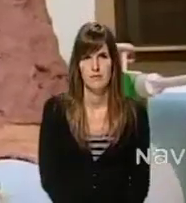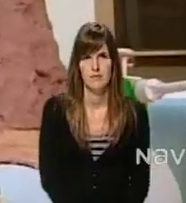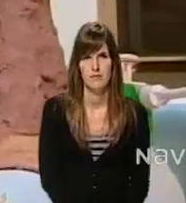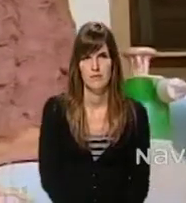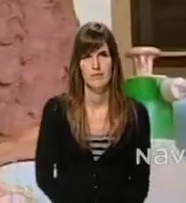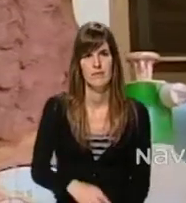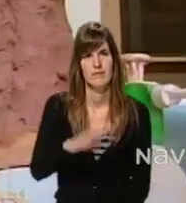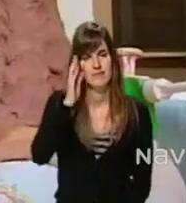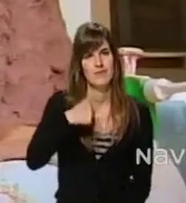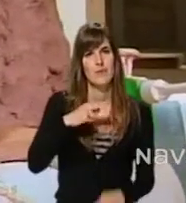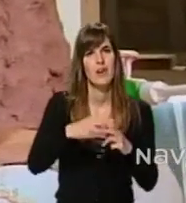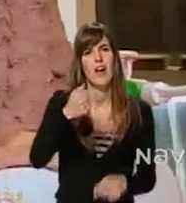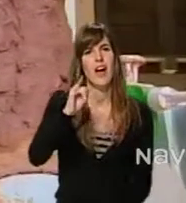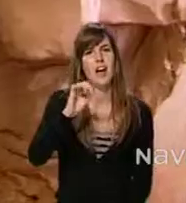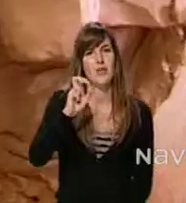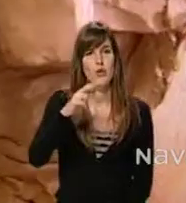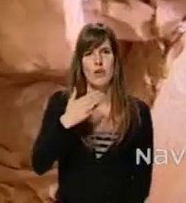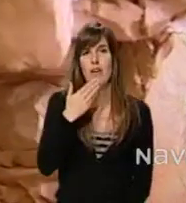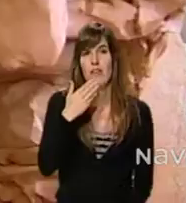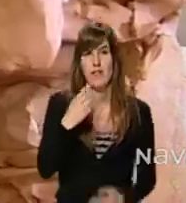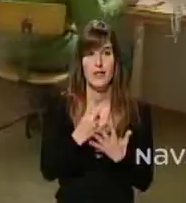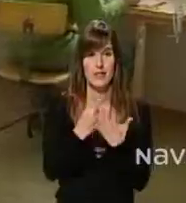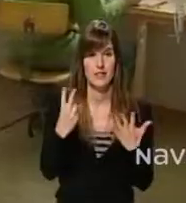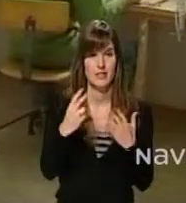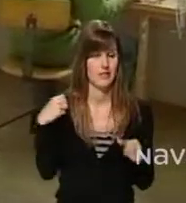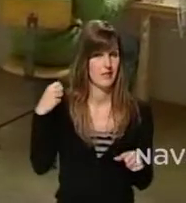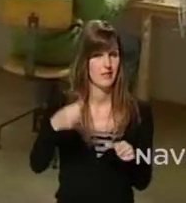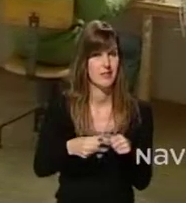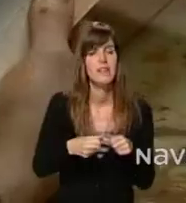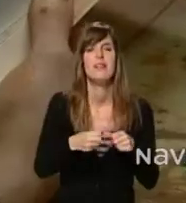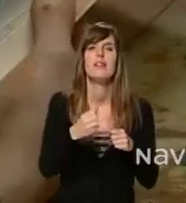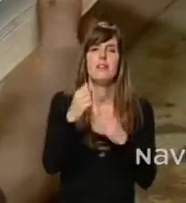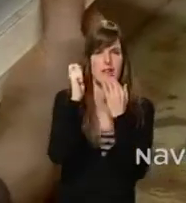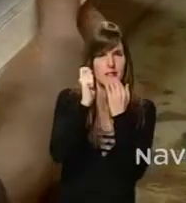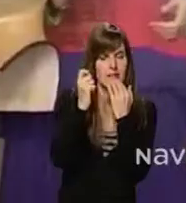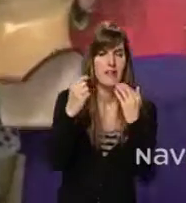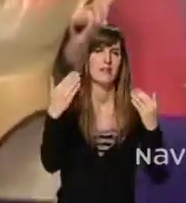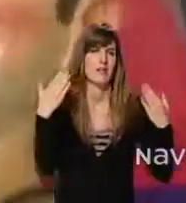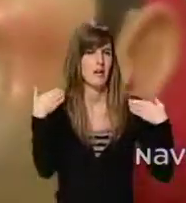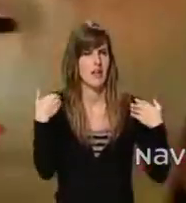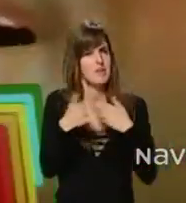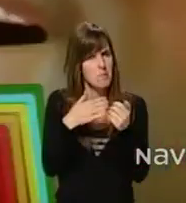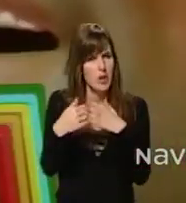Soy Aitor Calleja Unzu, llevo desde los 17 años haciendo gigantes y cabezudos, también restauraciones.